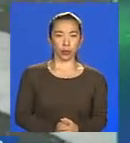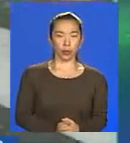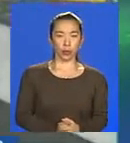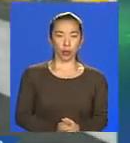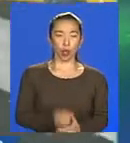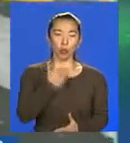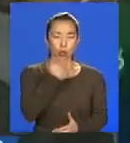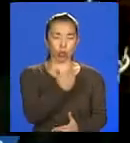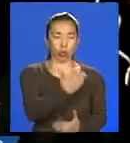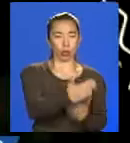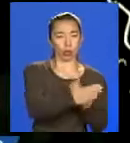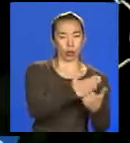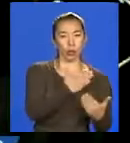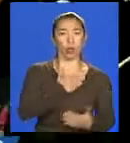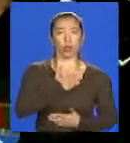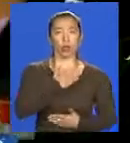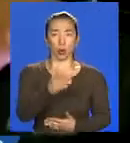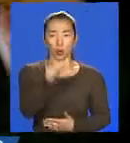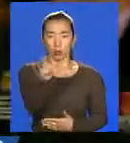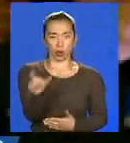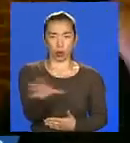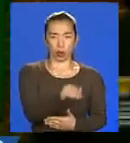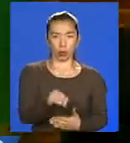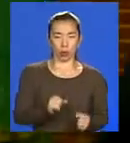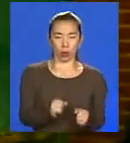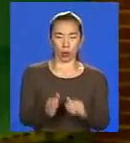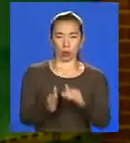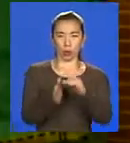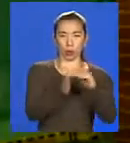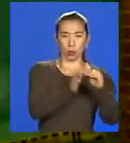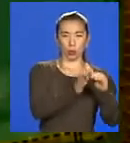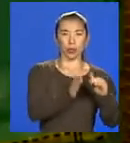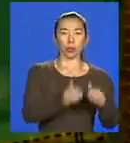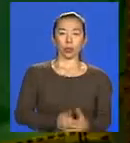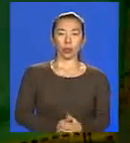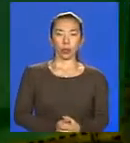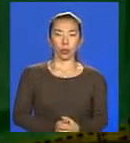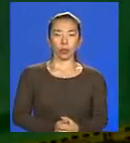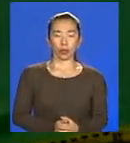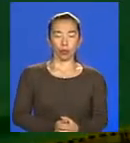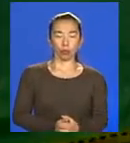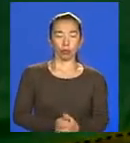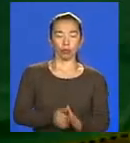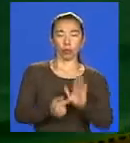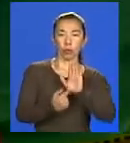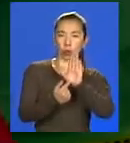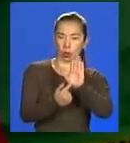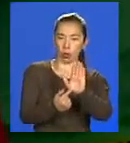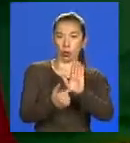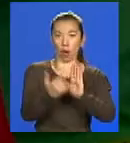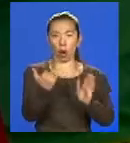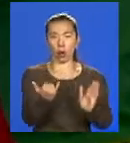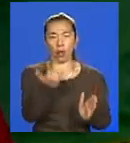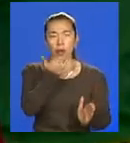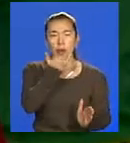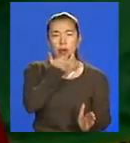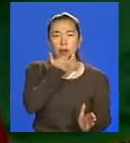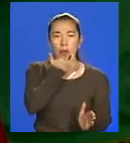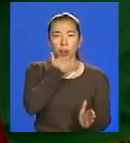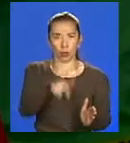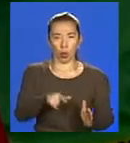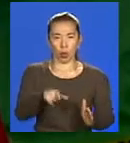ustedes un saludo muy especial a todos los bogotanos. En la siguiente nota les mostraremos el balance de lo que ocurrió en este lugar de la